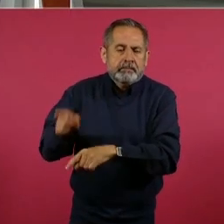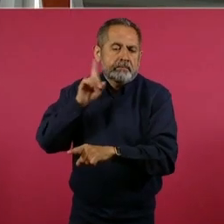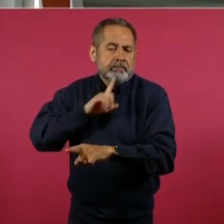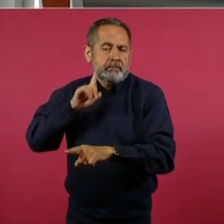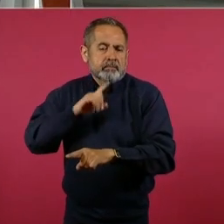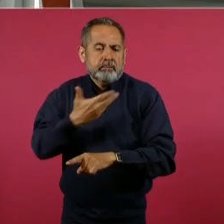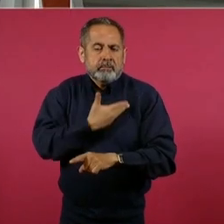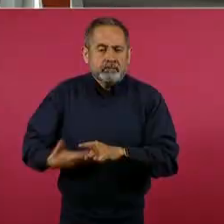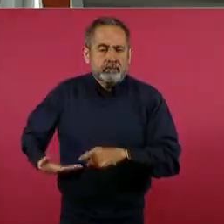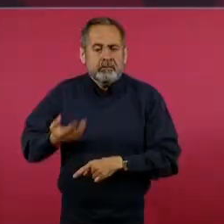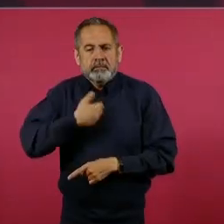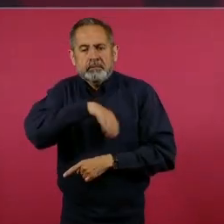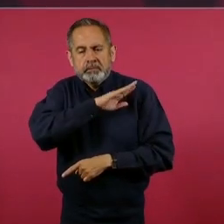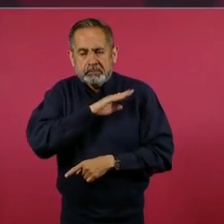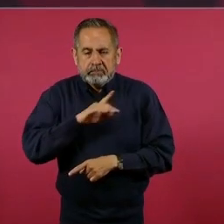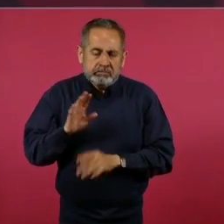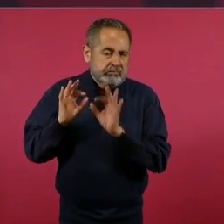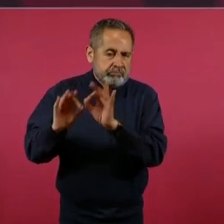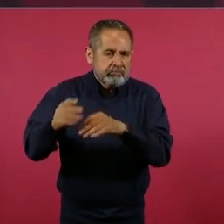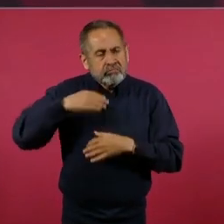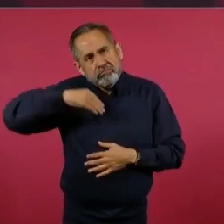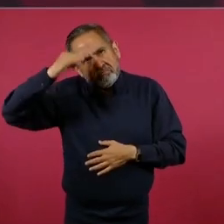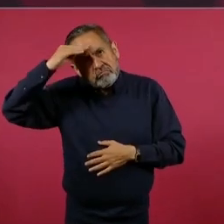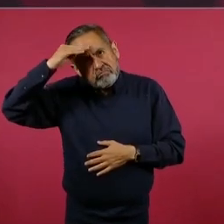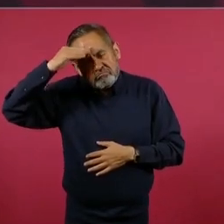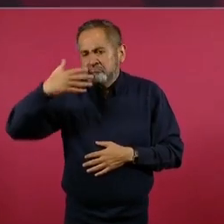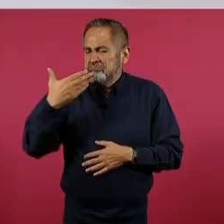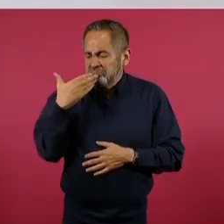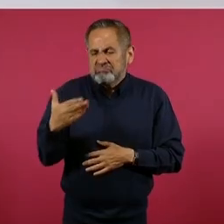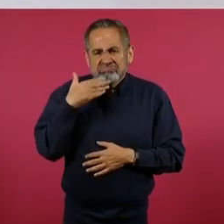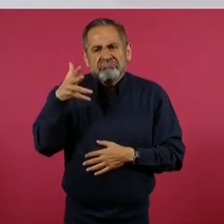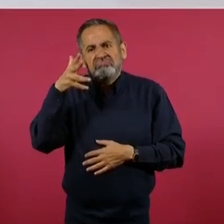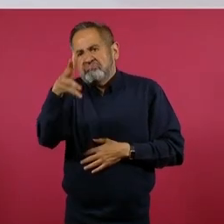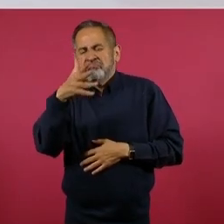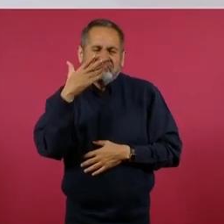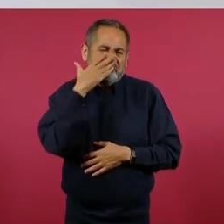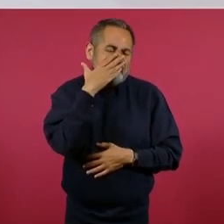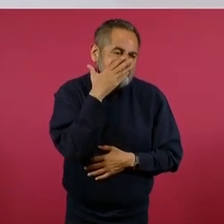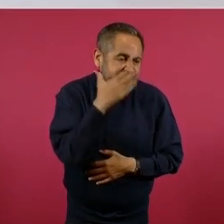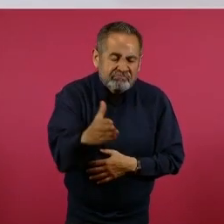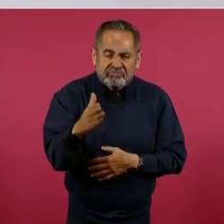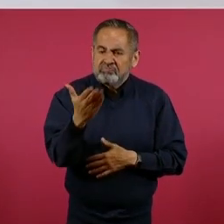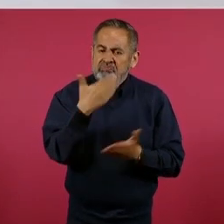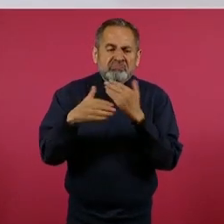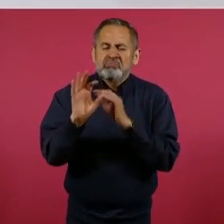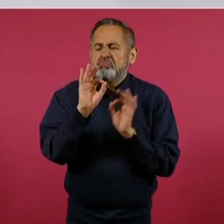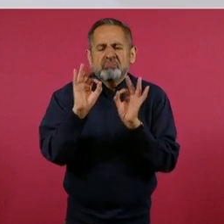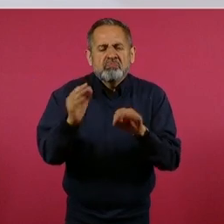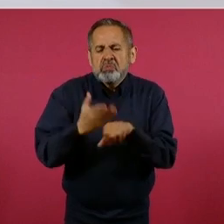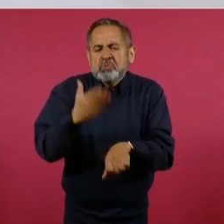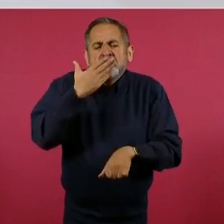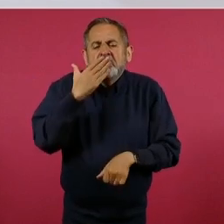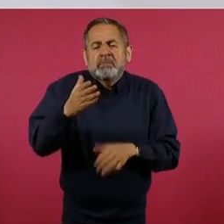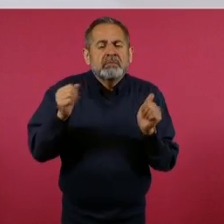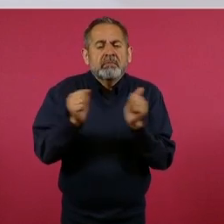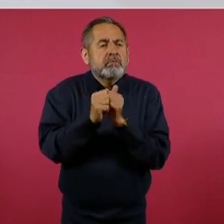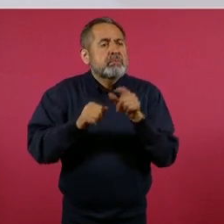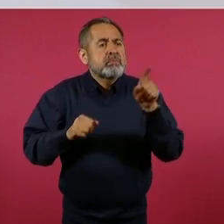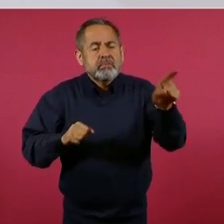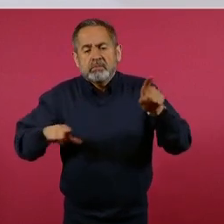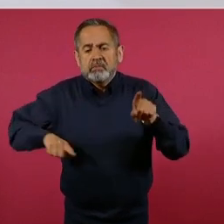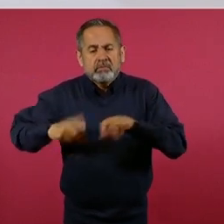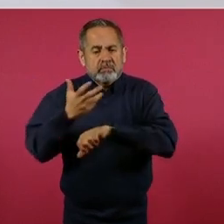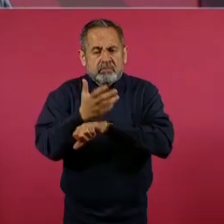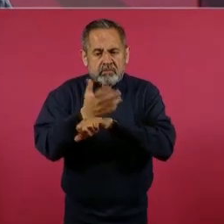presidenta. Veo que le va a ir muy bien en su relación con el gobierno de